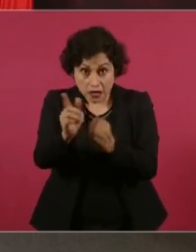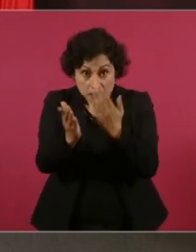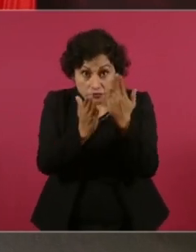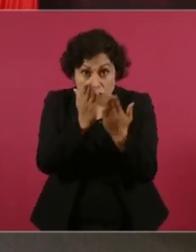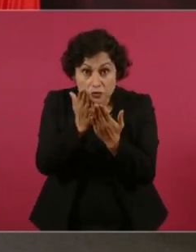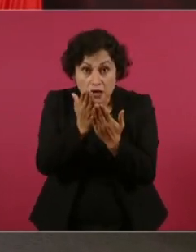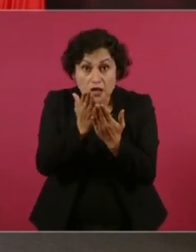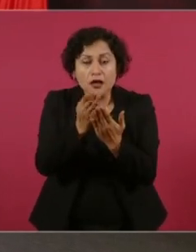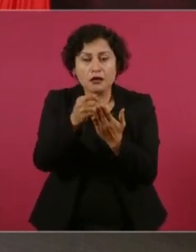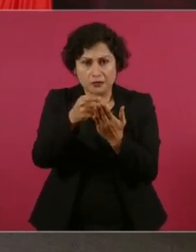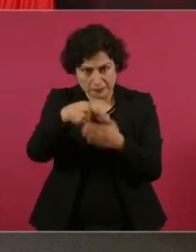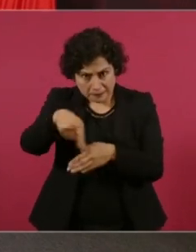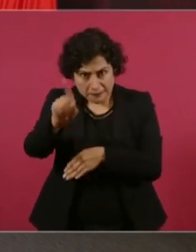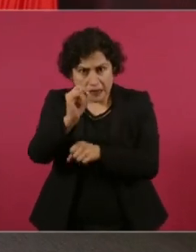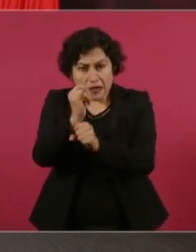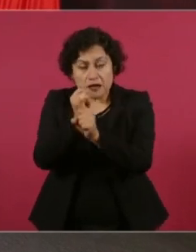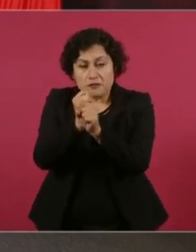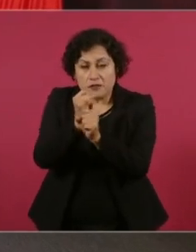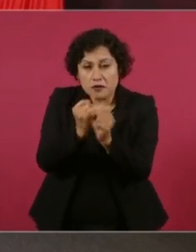medirlo.